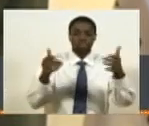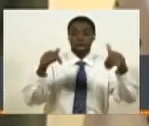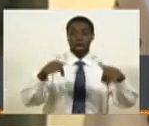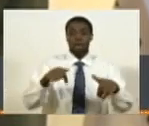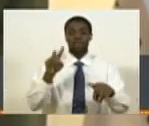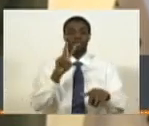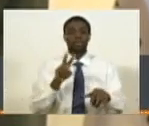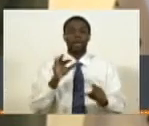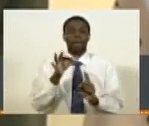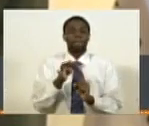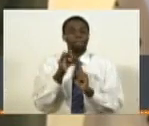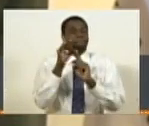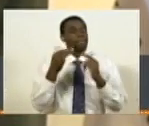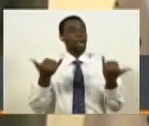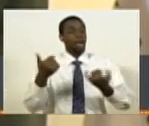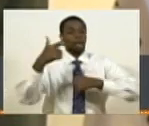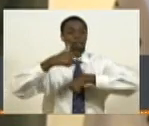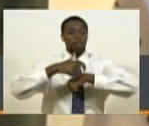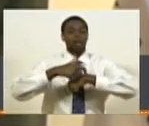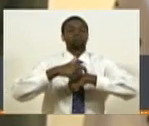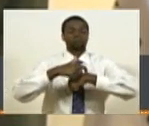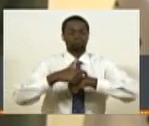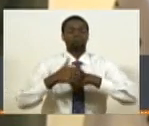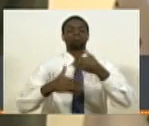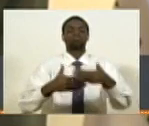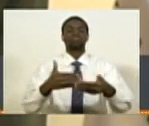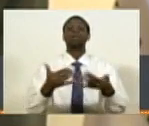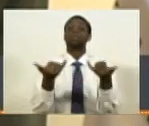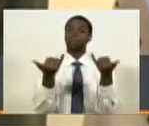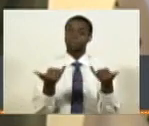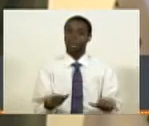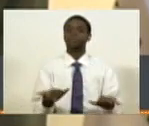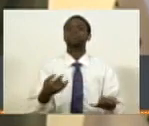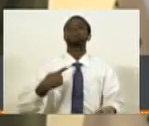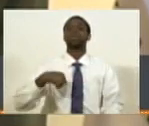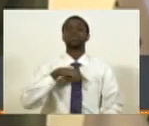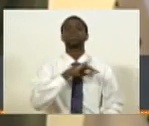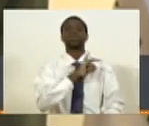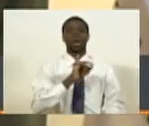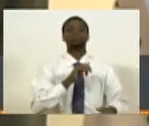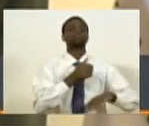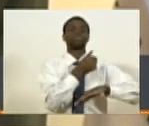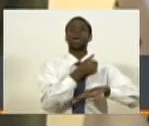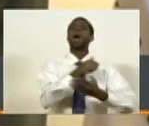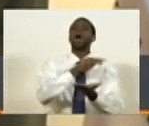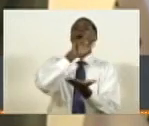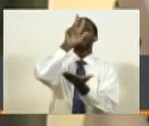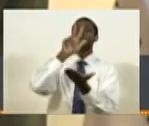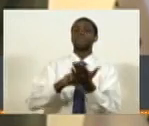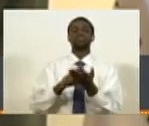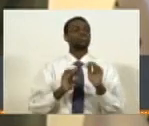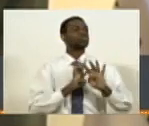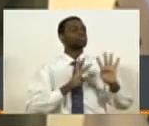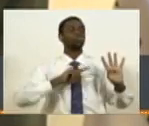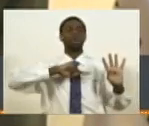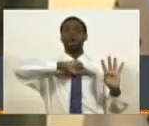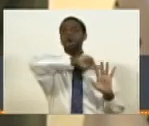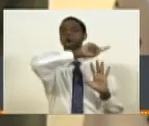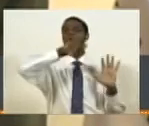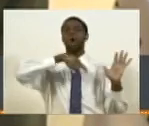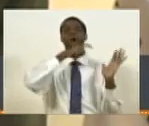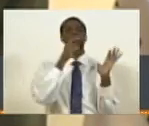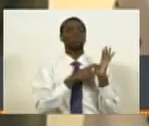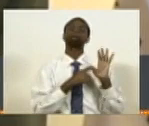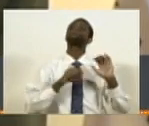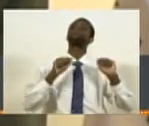país. En este sentido, hemos aprobado por unanimidad